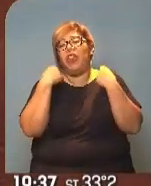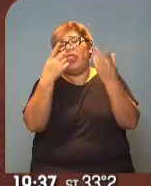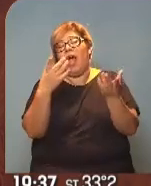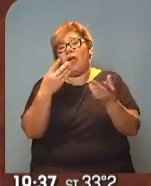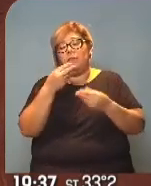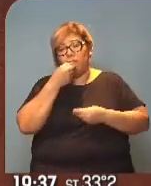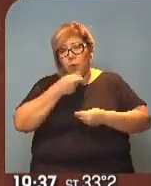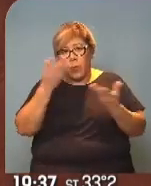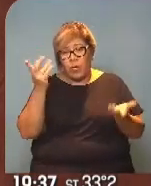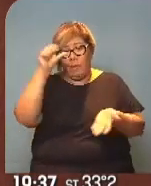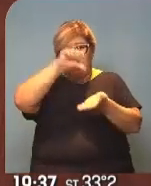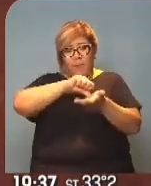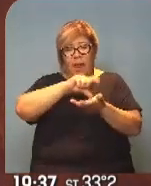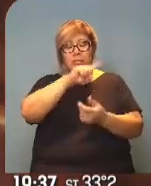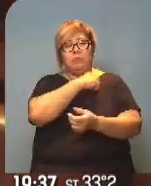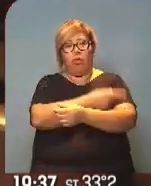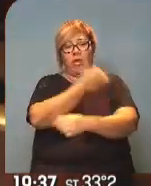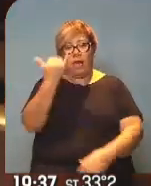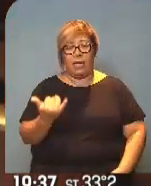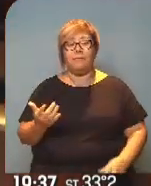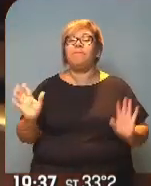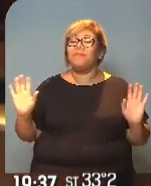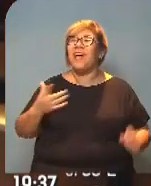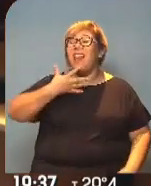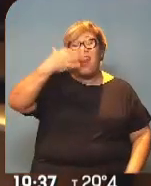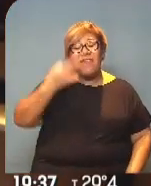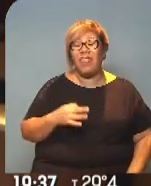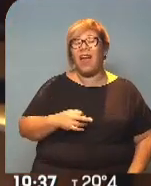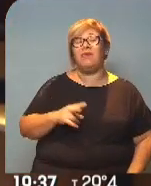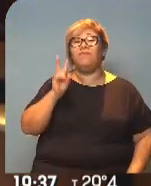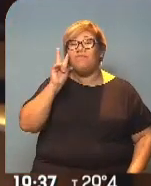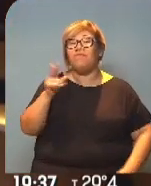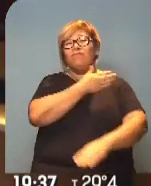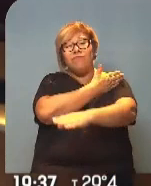respuesta de Marcelo Crobatto, que la escuchaba atentamente. Es deprimente ver cómo